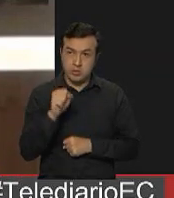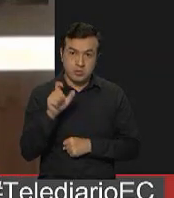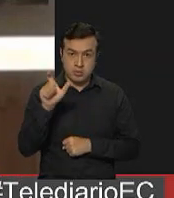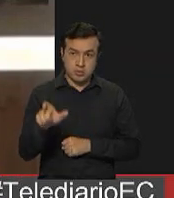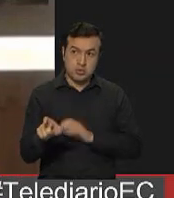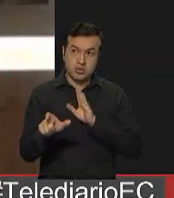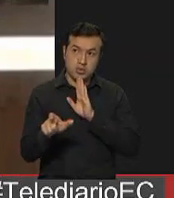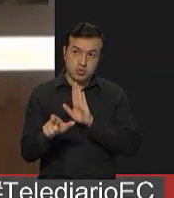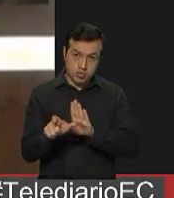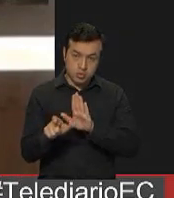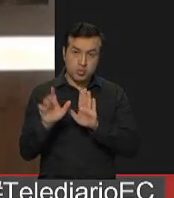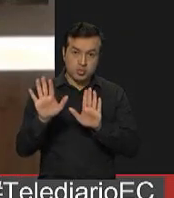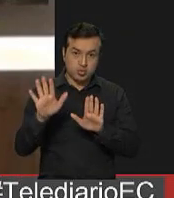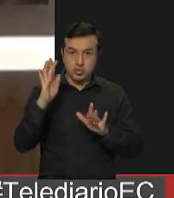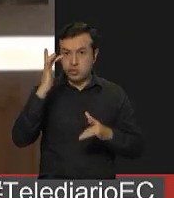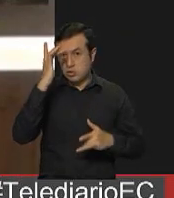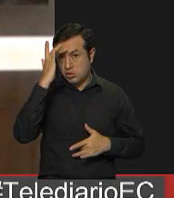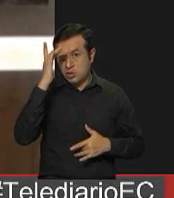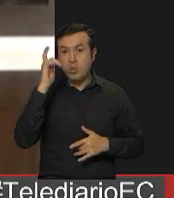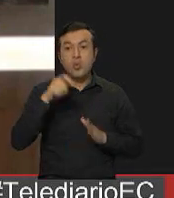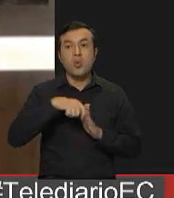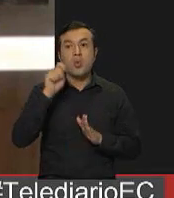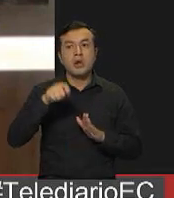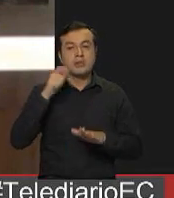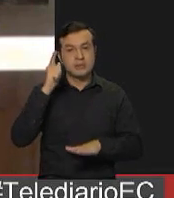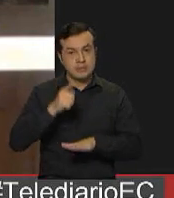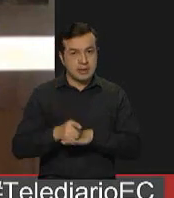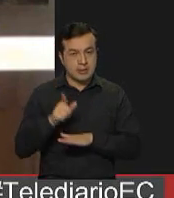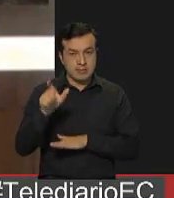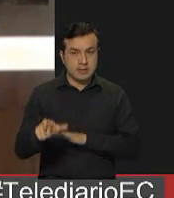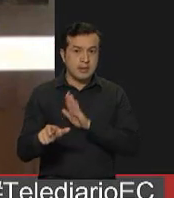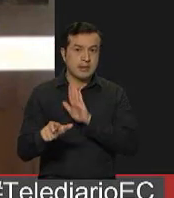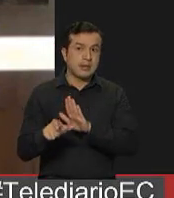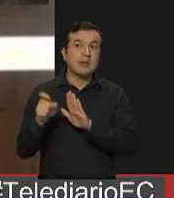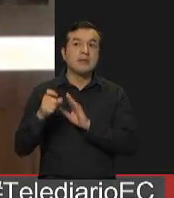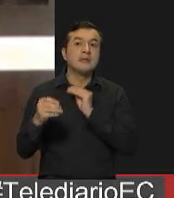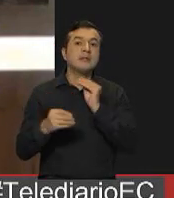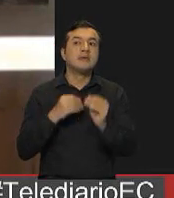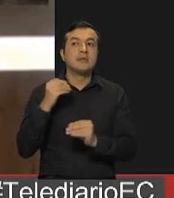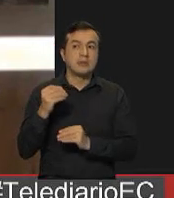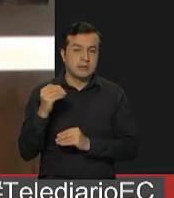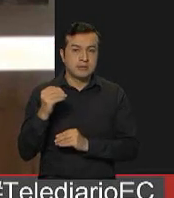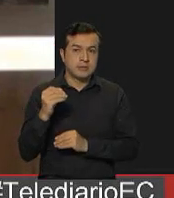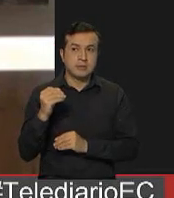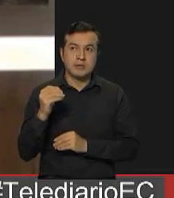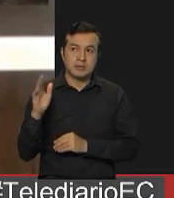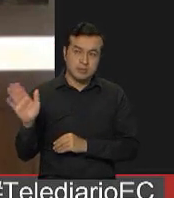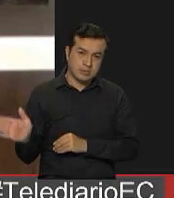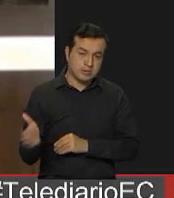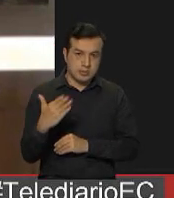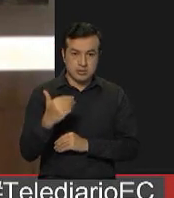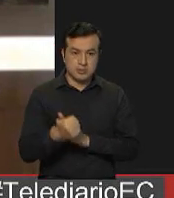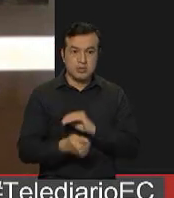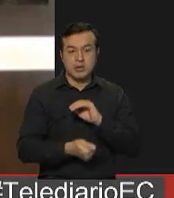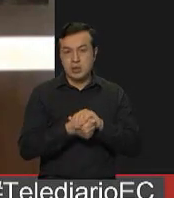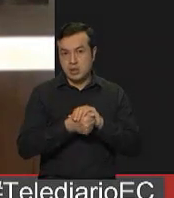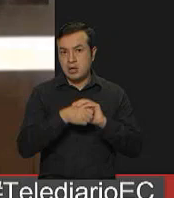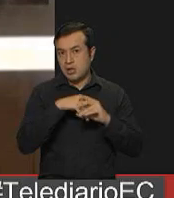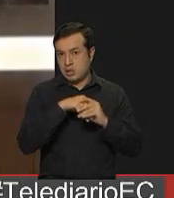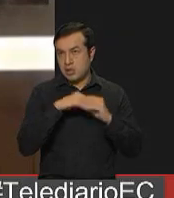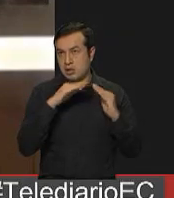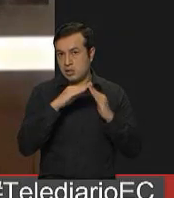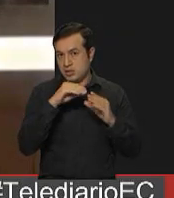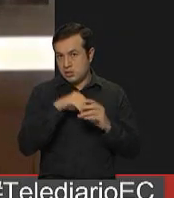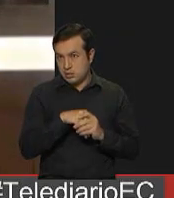más el estado de salud, el juez determina que hay que dejarlo para que disponga por ese delito no está, pero